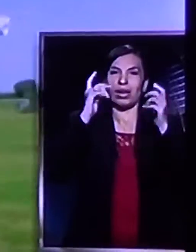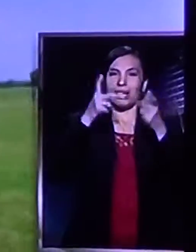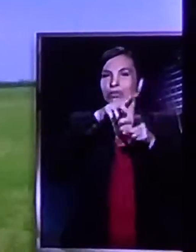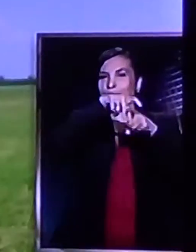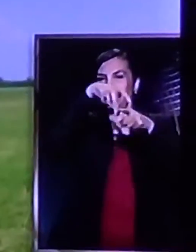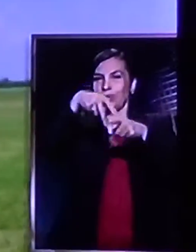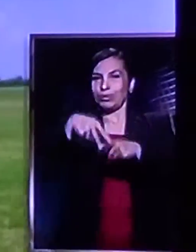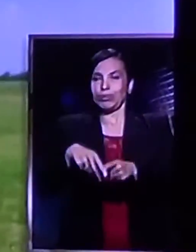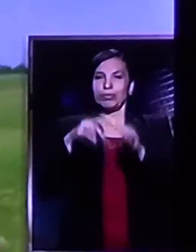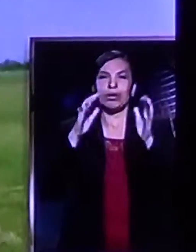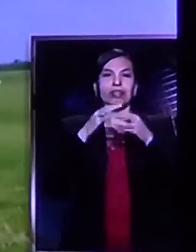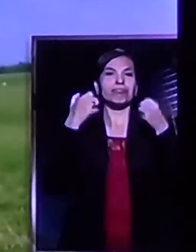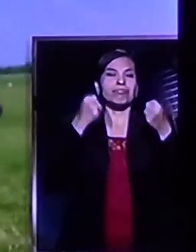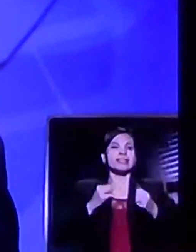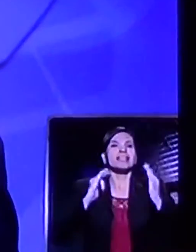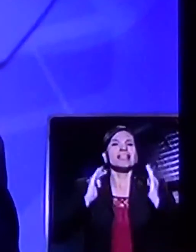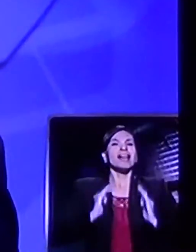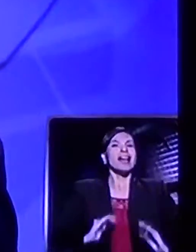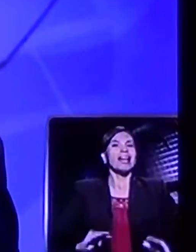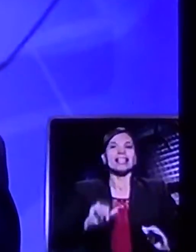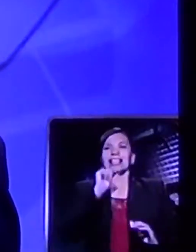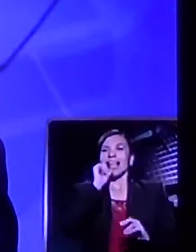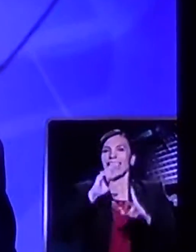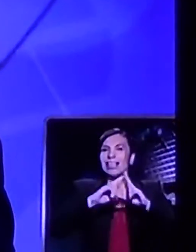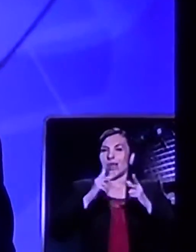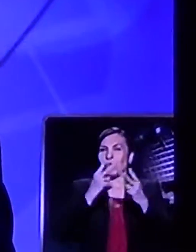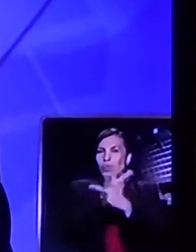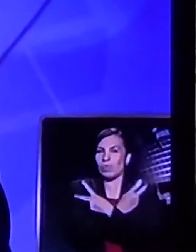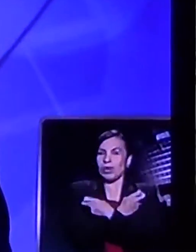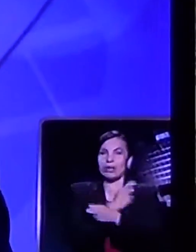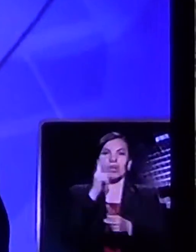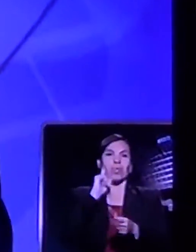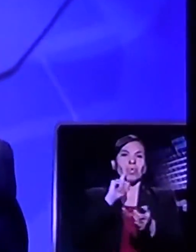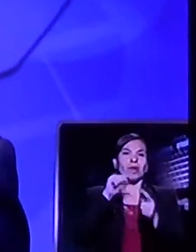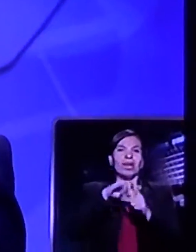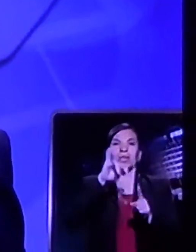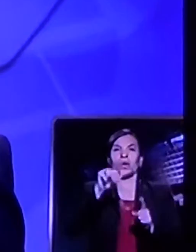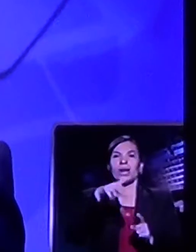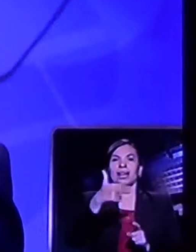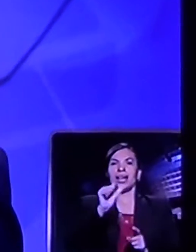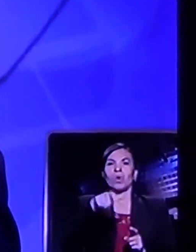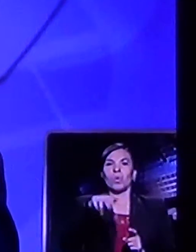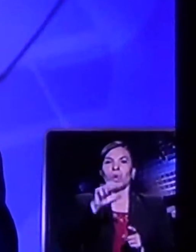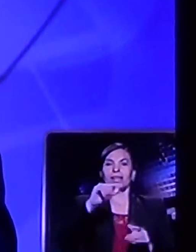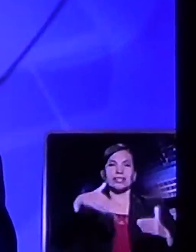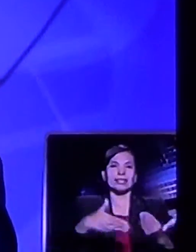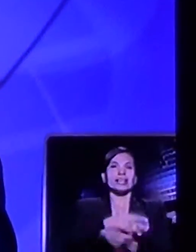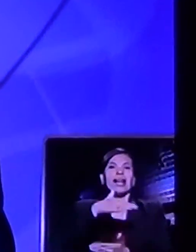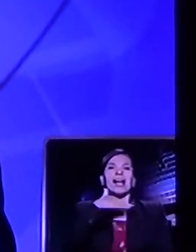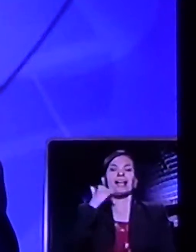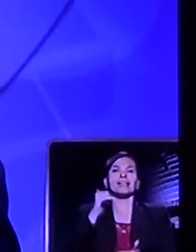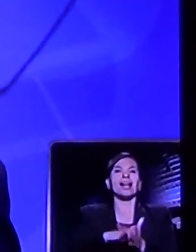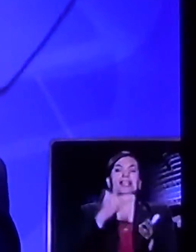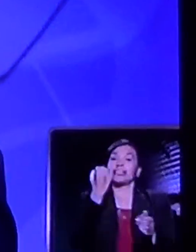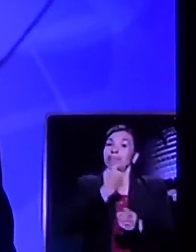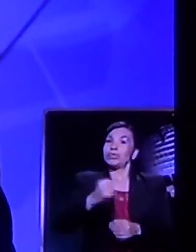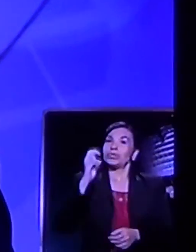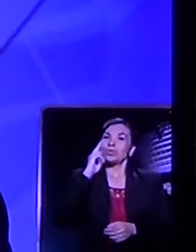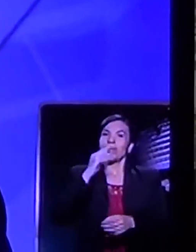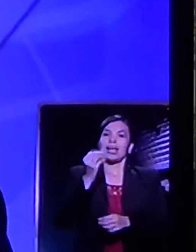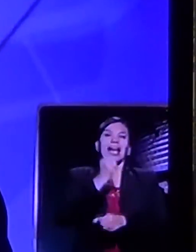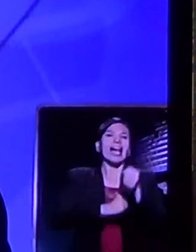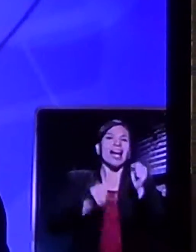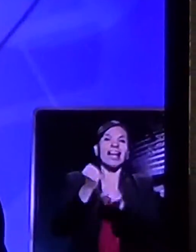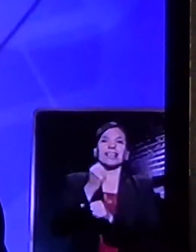aterriza tranquilamente y sin un hueso roto. Y es que la señora Johanna Quas, de nacionalidad alemana, se ha hecho famosa desde